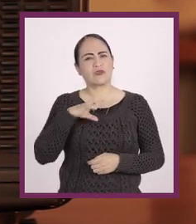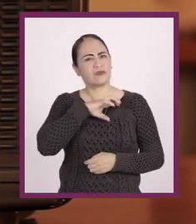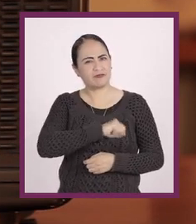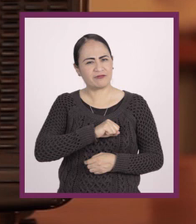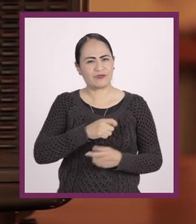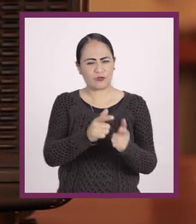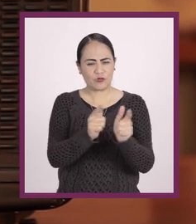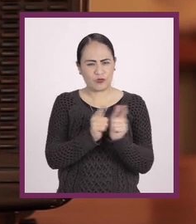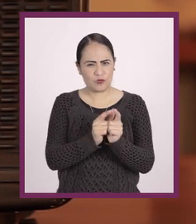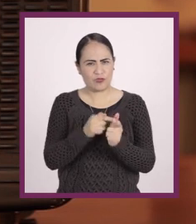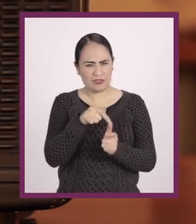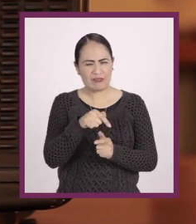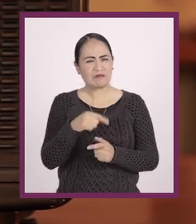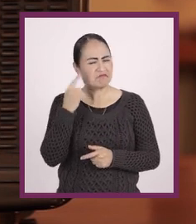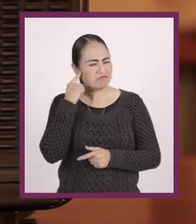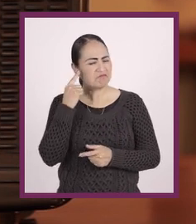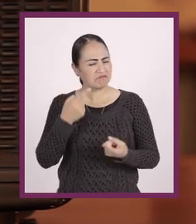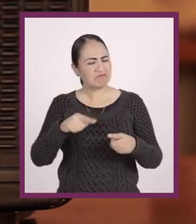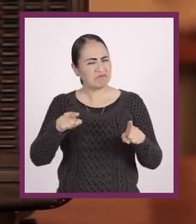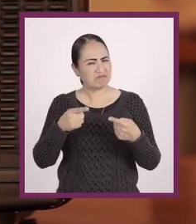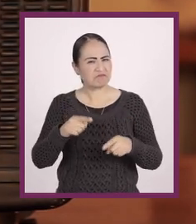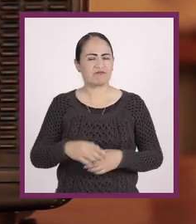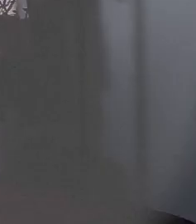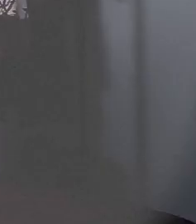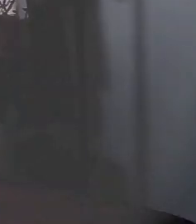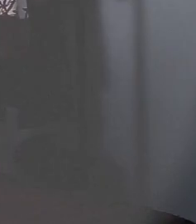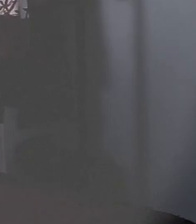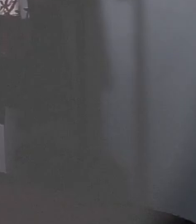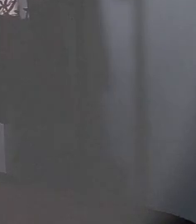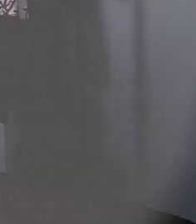reggaetón pop y la de mi vuelvan favorita